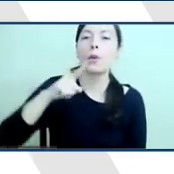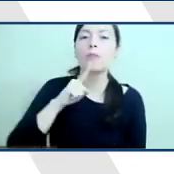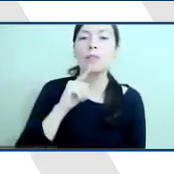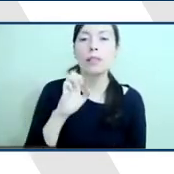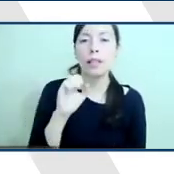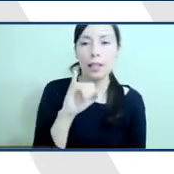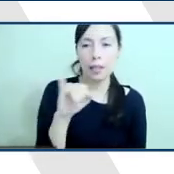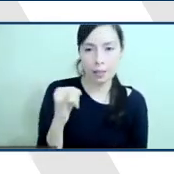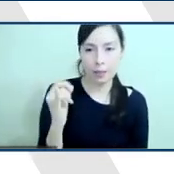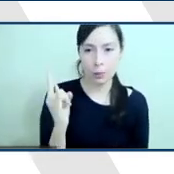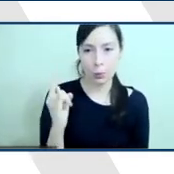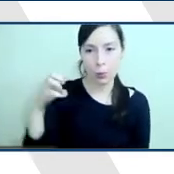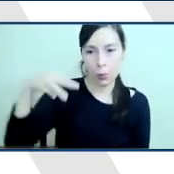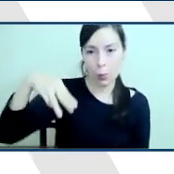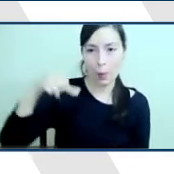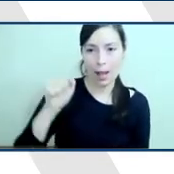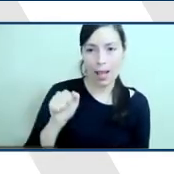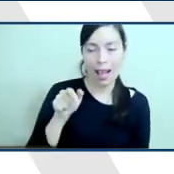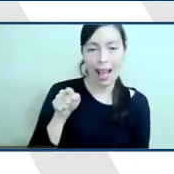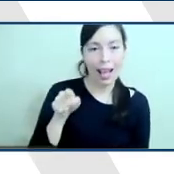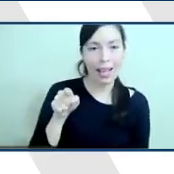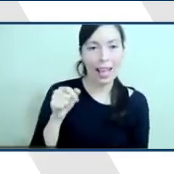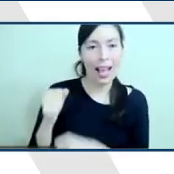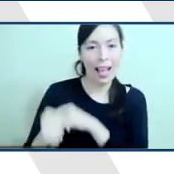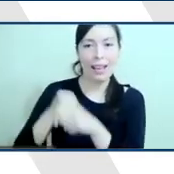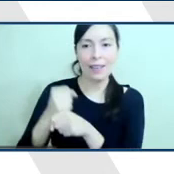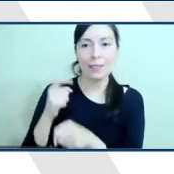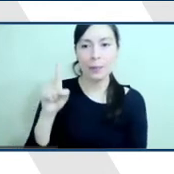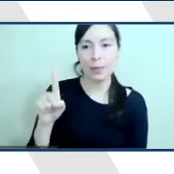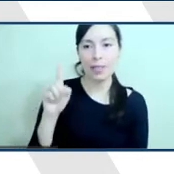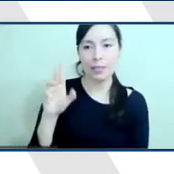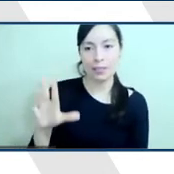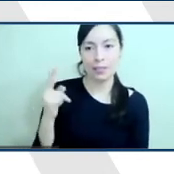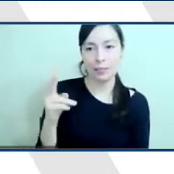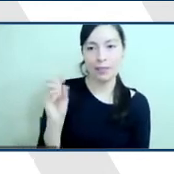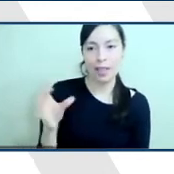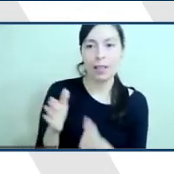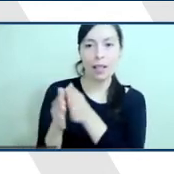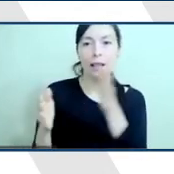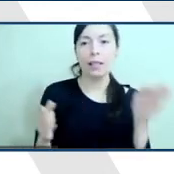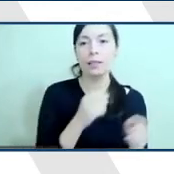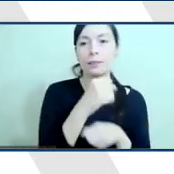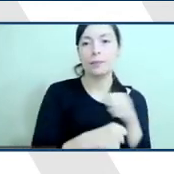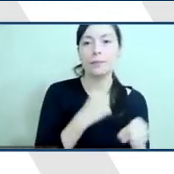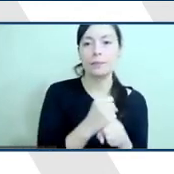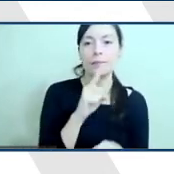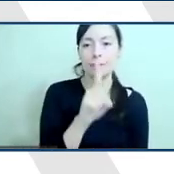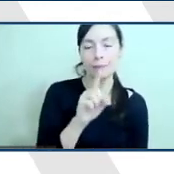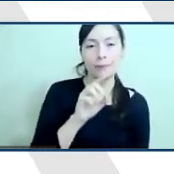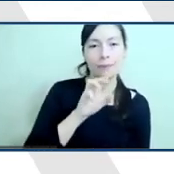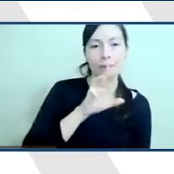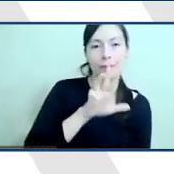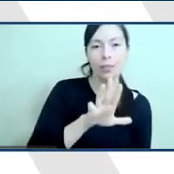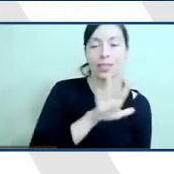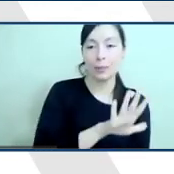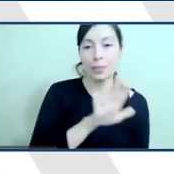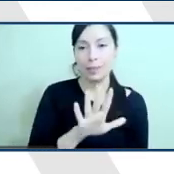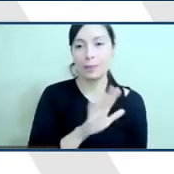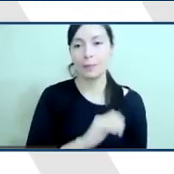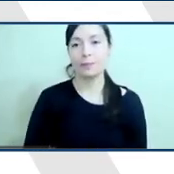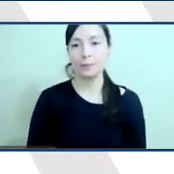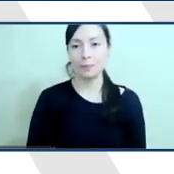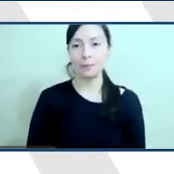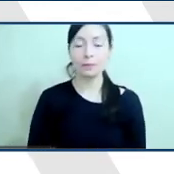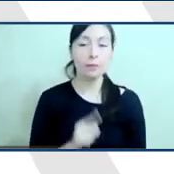donde finalmente ellos se estacionan desde el año 1920 hasta ni más ni menos que el año 1955. Y